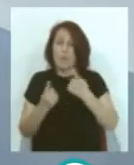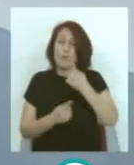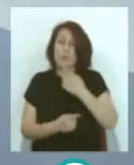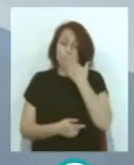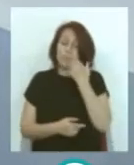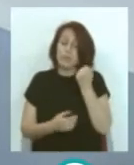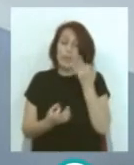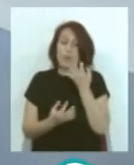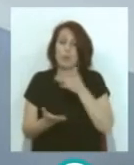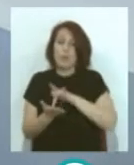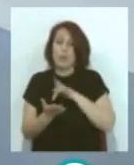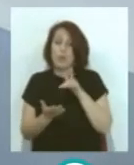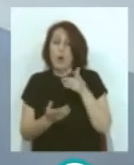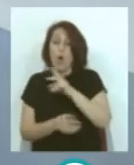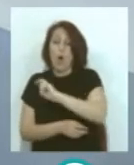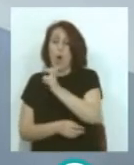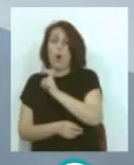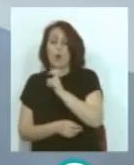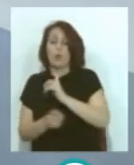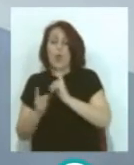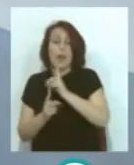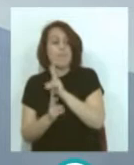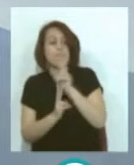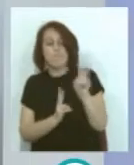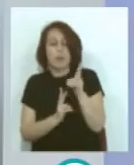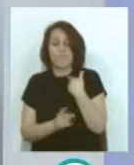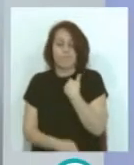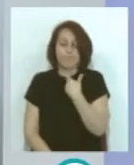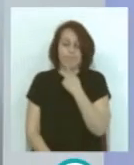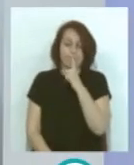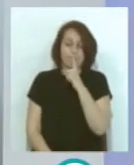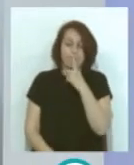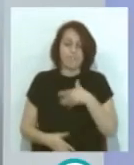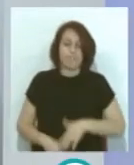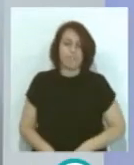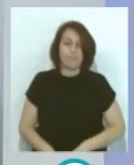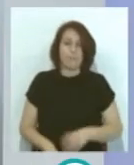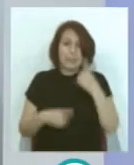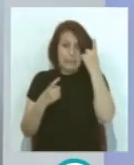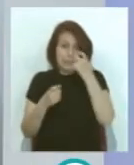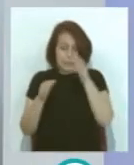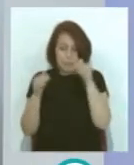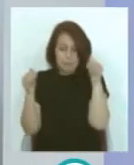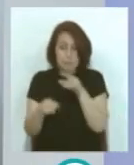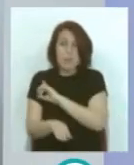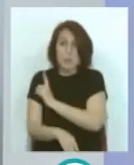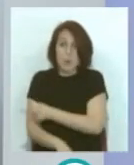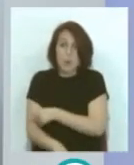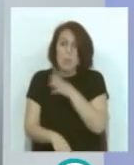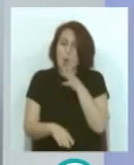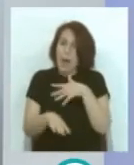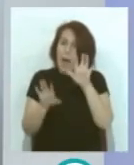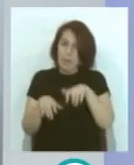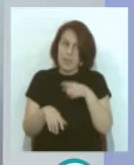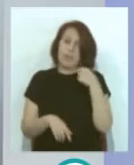callar la boca cuando encontró la respuesta de otros contertulios. Bueno, vamos a intentar centrarnos en lo deportivo porque el Cádiz, como tú